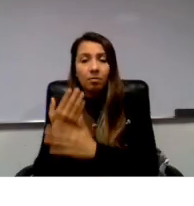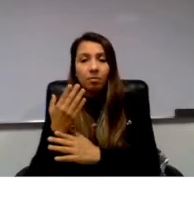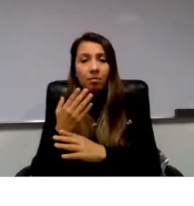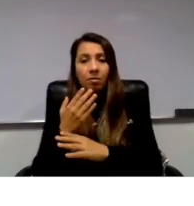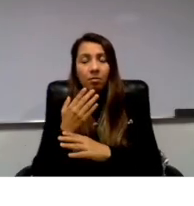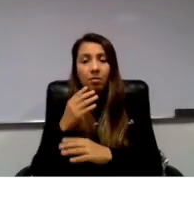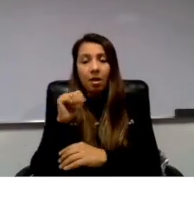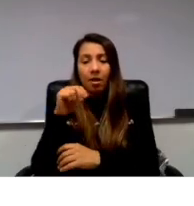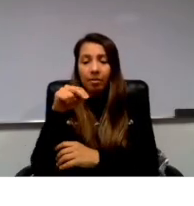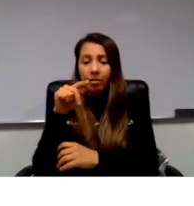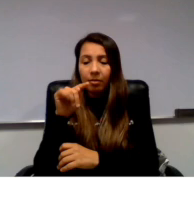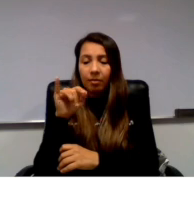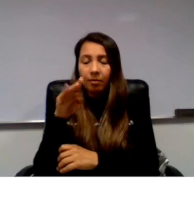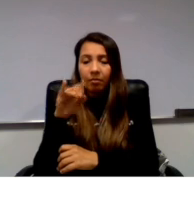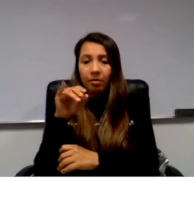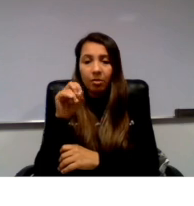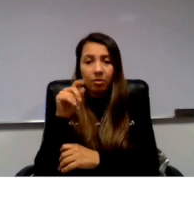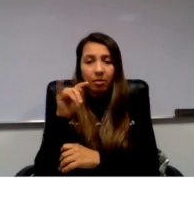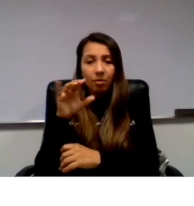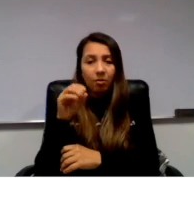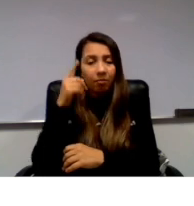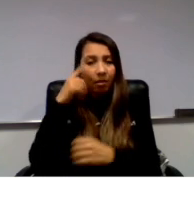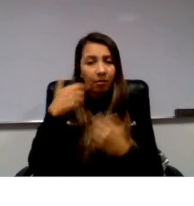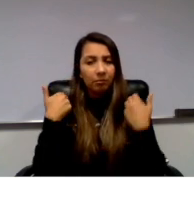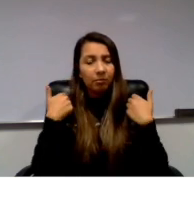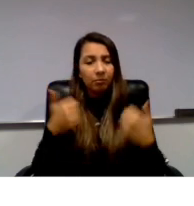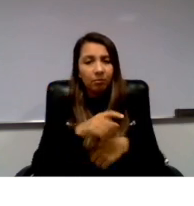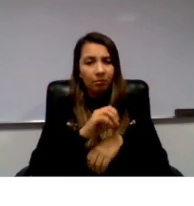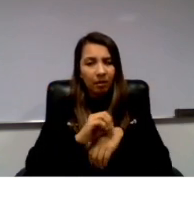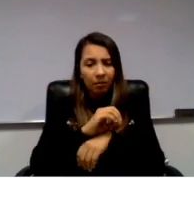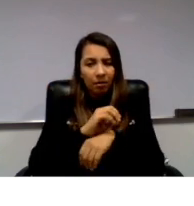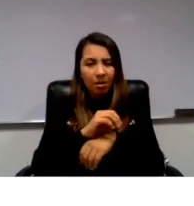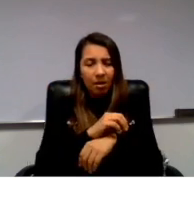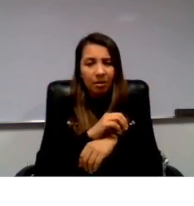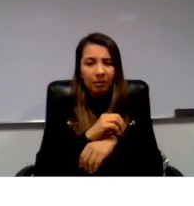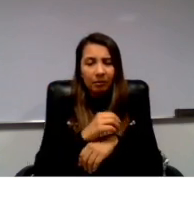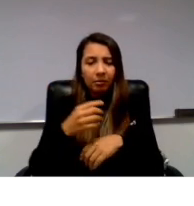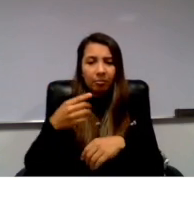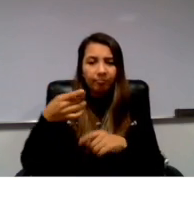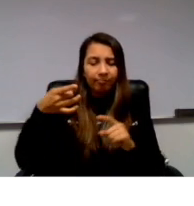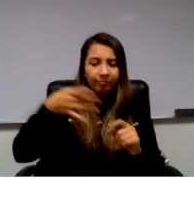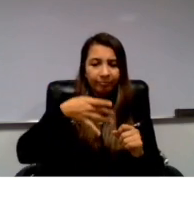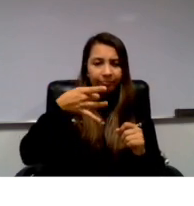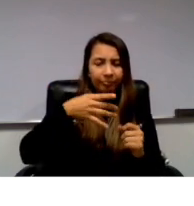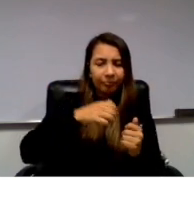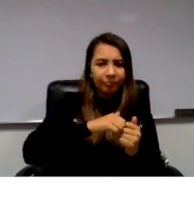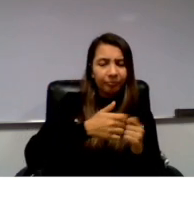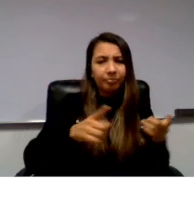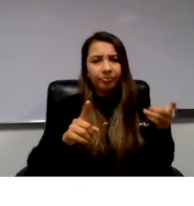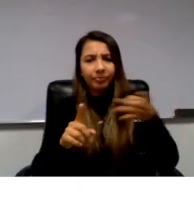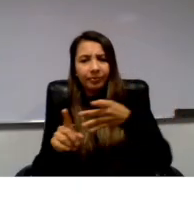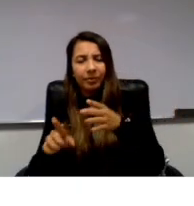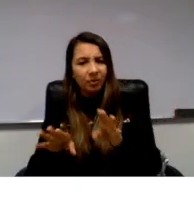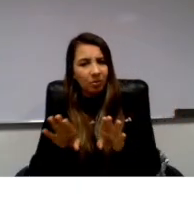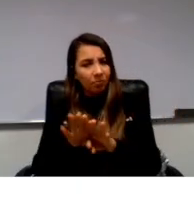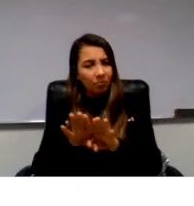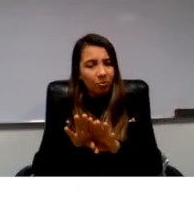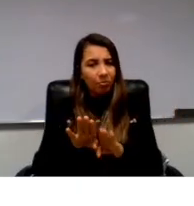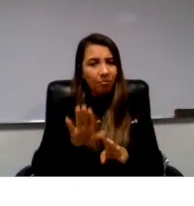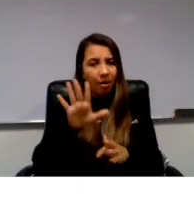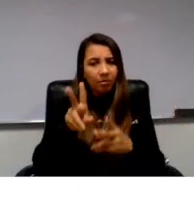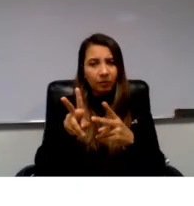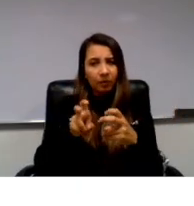y entender muy bien cómo las bacterias adquieren resistencia, ¿no? Y cómo se transfieren genes. Pues digamos que